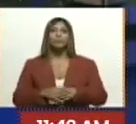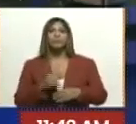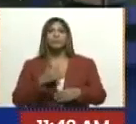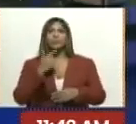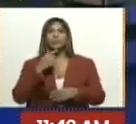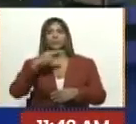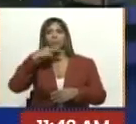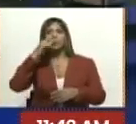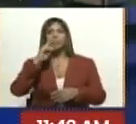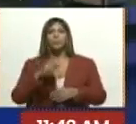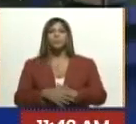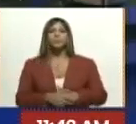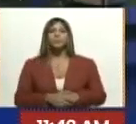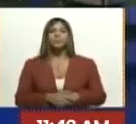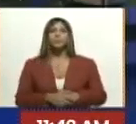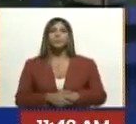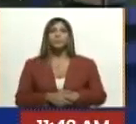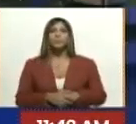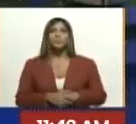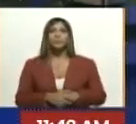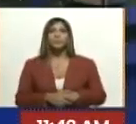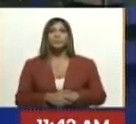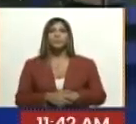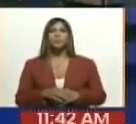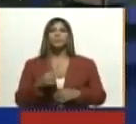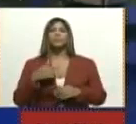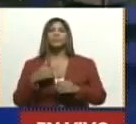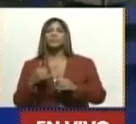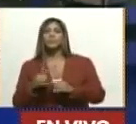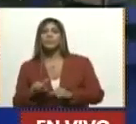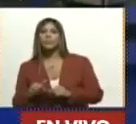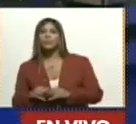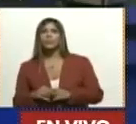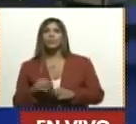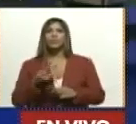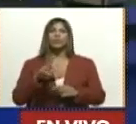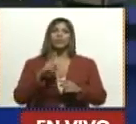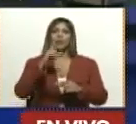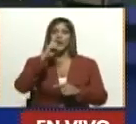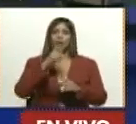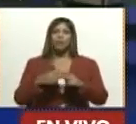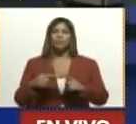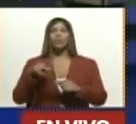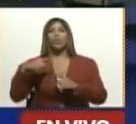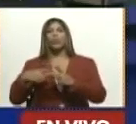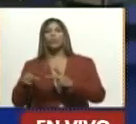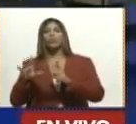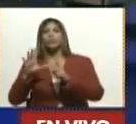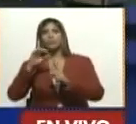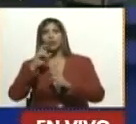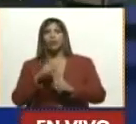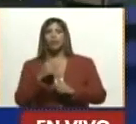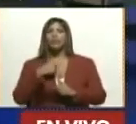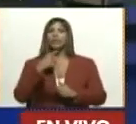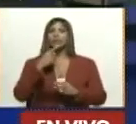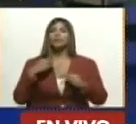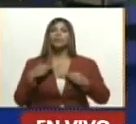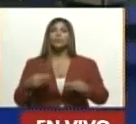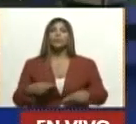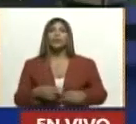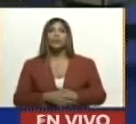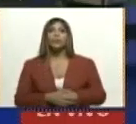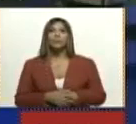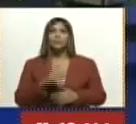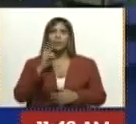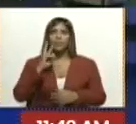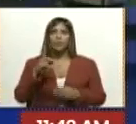decían papá. Mi Charlie de 3 y medio, mi Mimi de 6 no más. Dice el ser humano que al